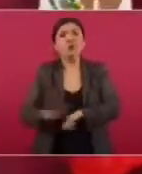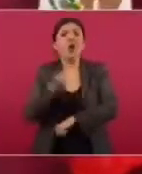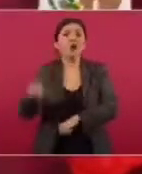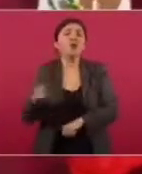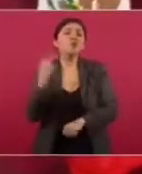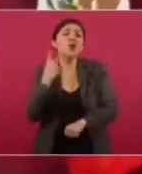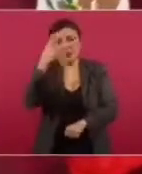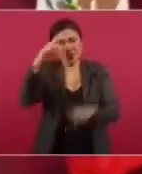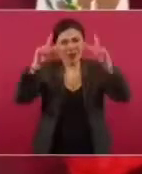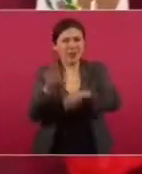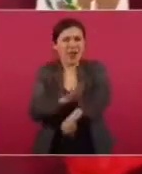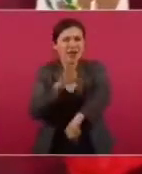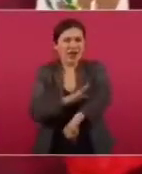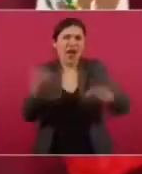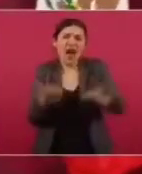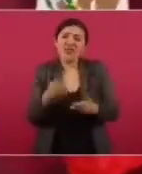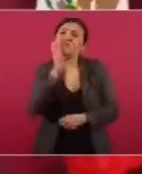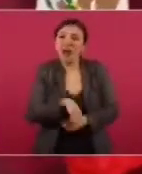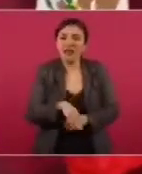política energética.